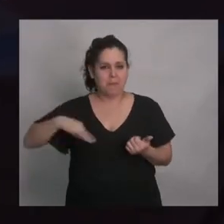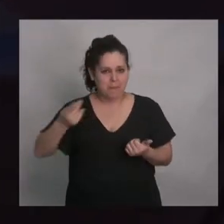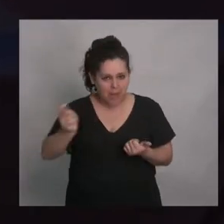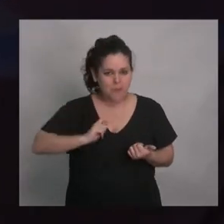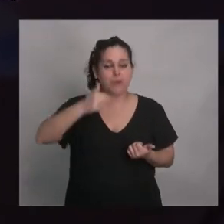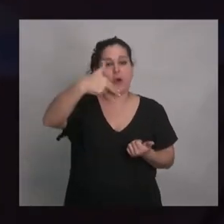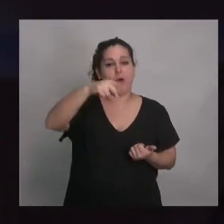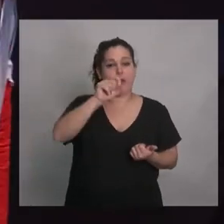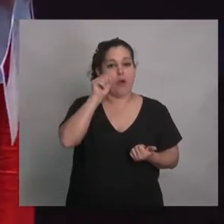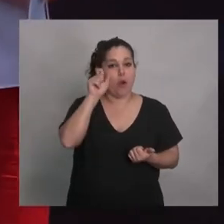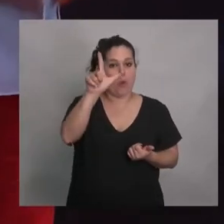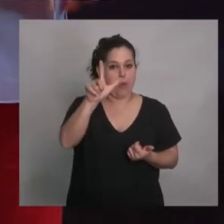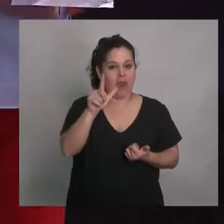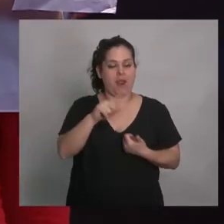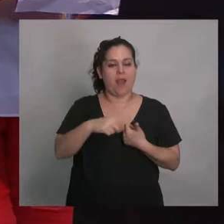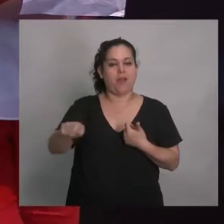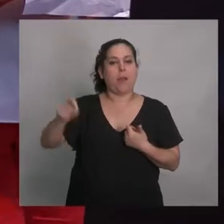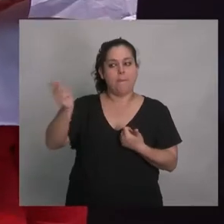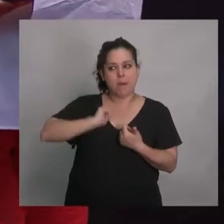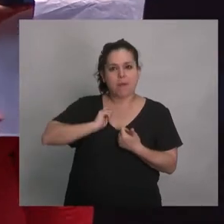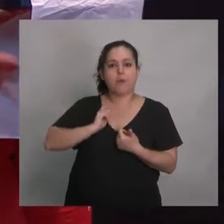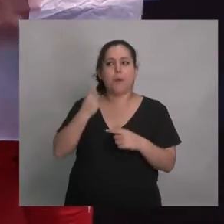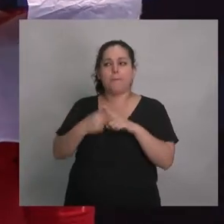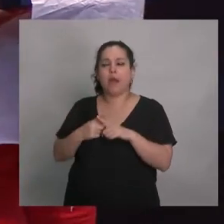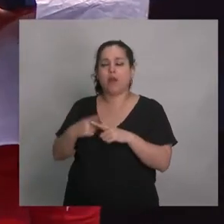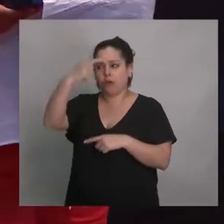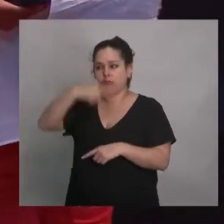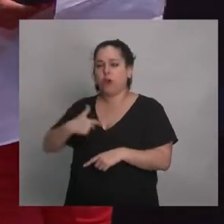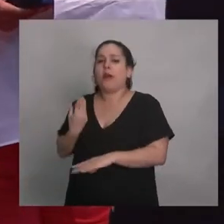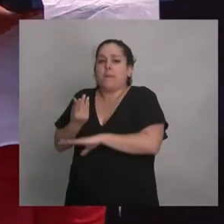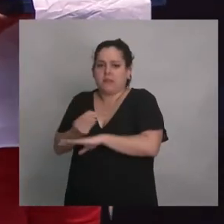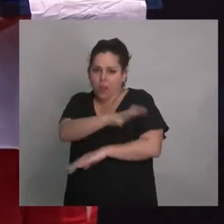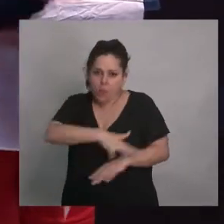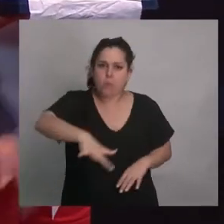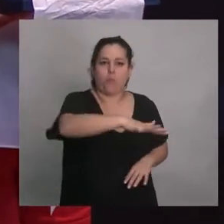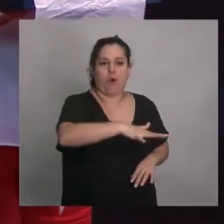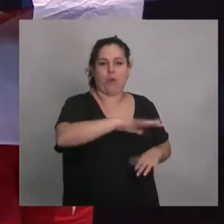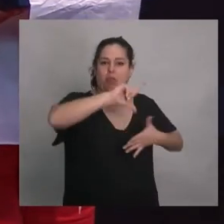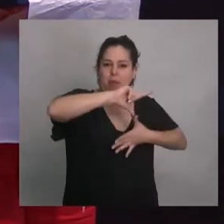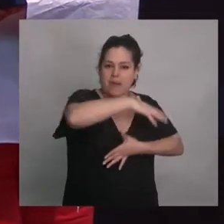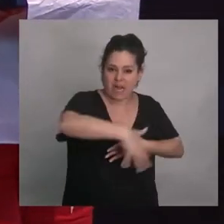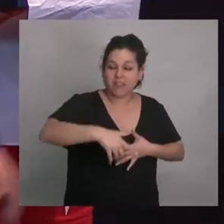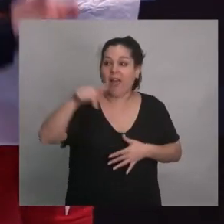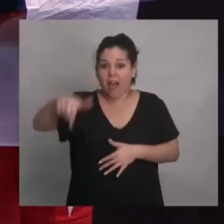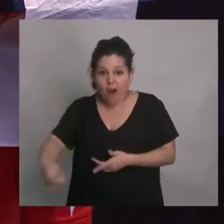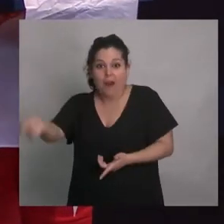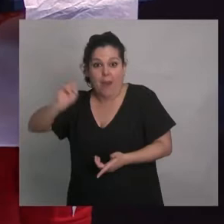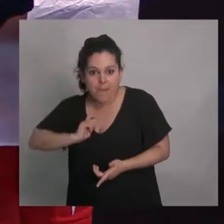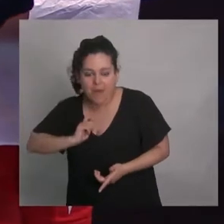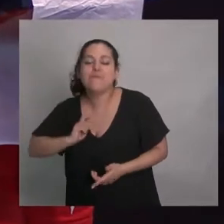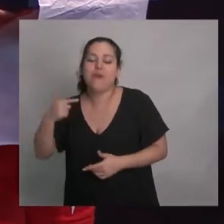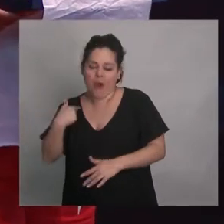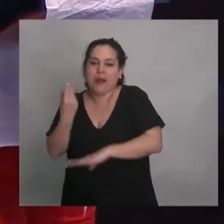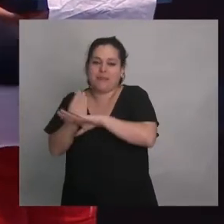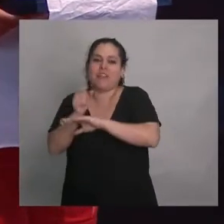premio nobel lo asumía en nombre de los pueblos de américa latina' así que esto lo asumo el nombre de cada uno de ustedes de hombres y mujeres